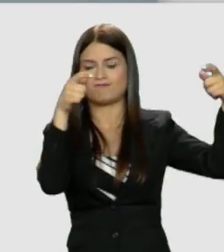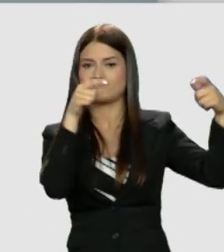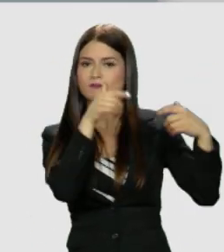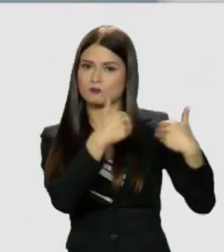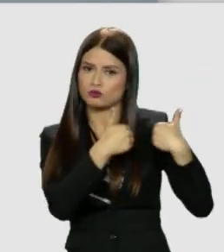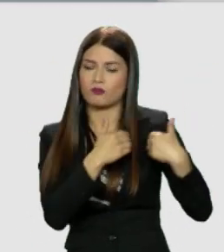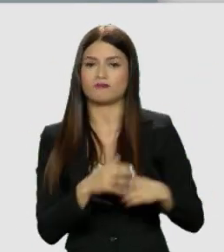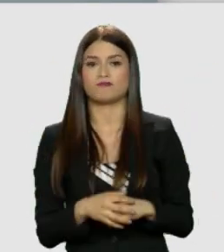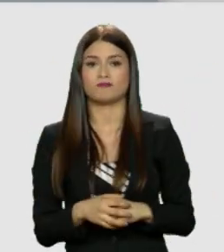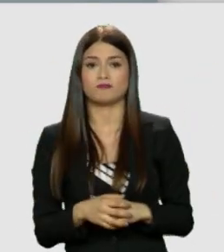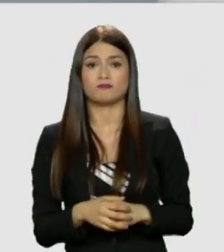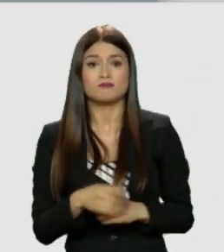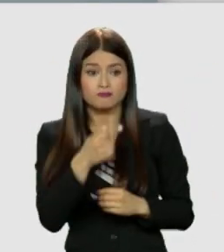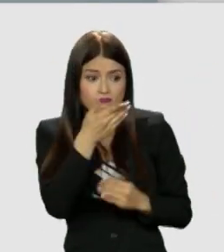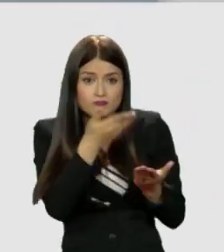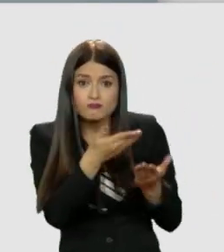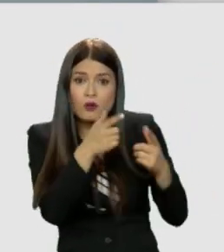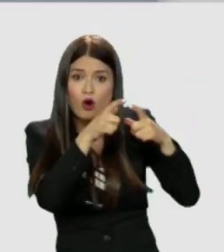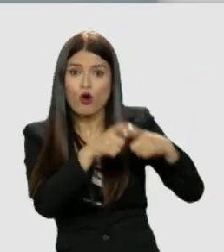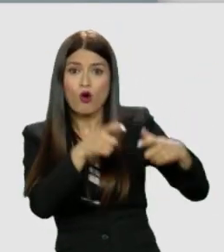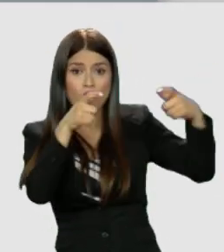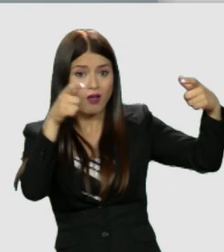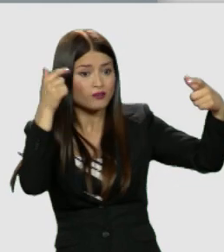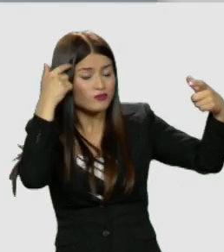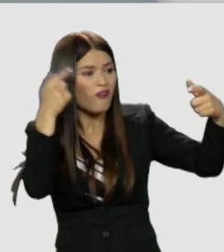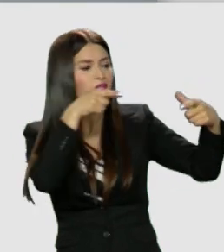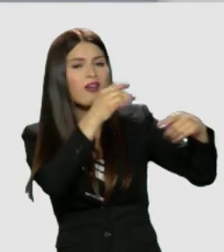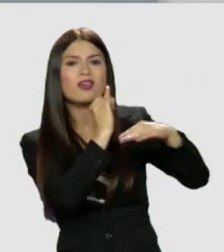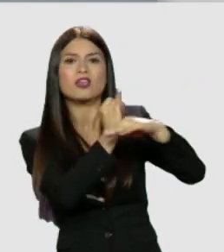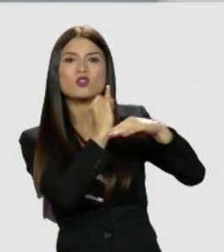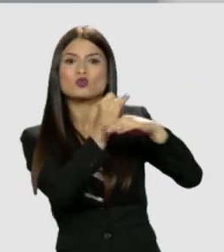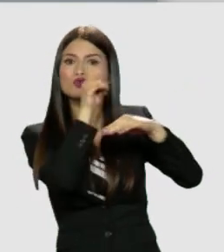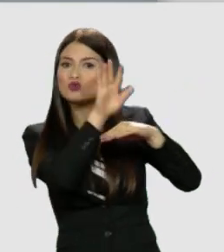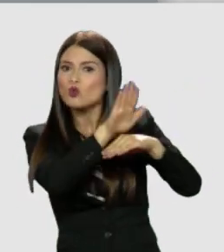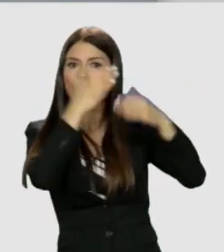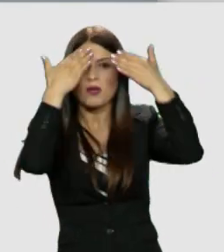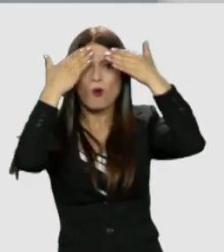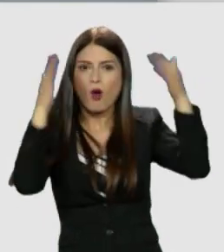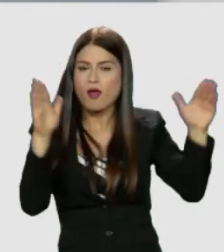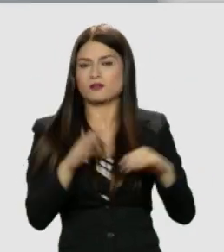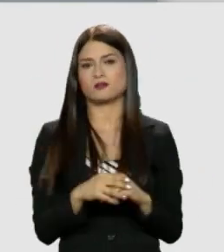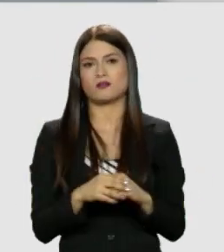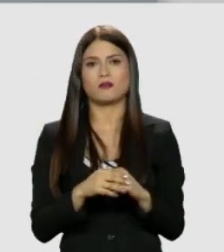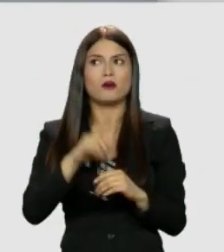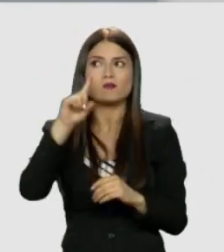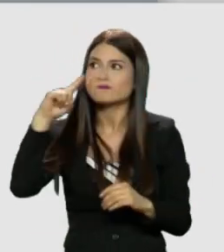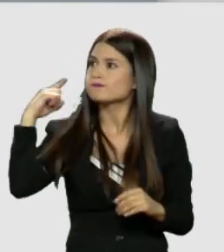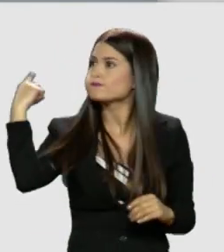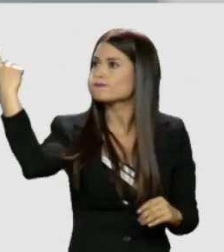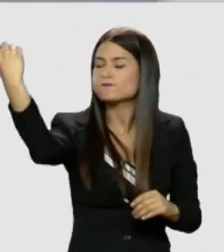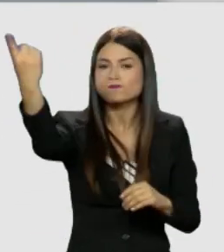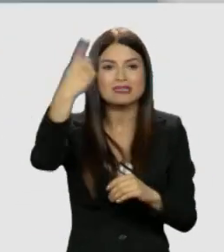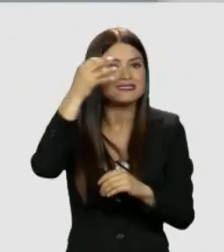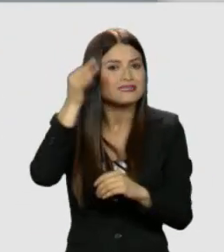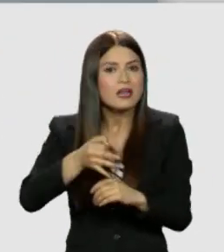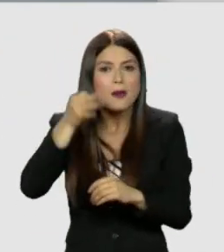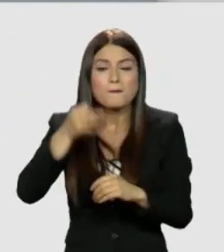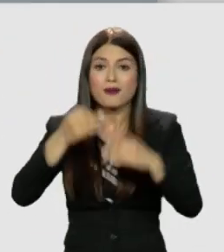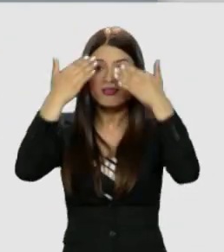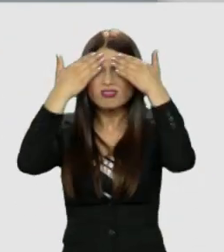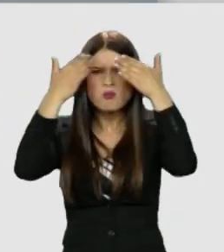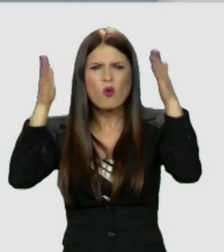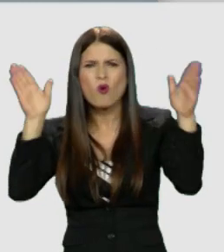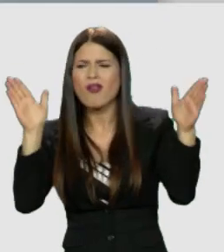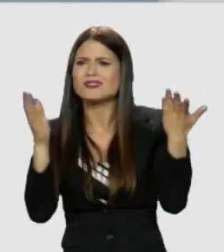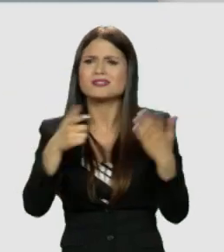es quien en nuestras instituciones democráticas en toda democracia representa al pueblo para que a nombre de los